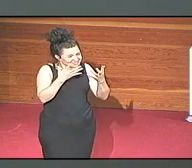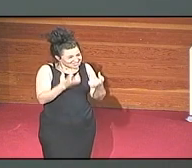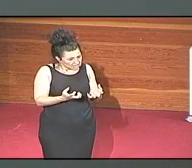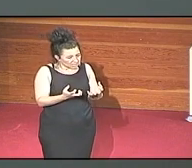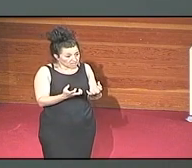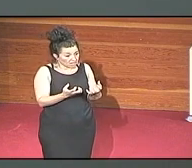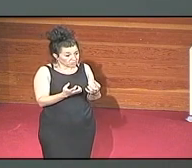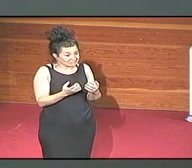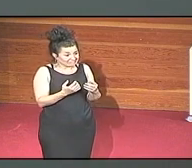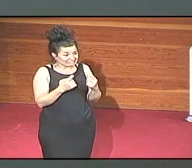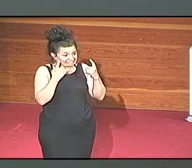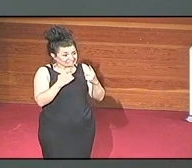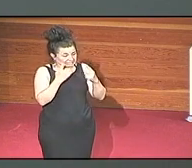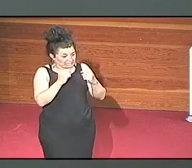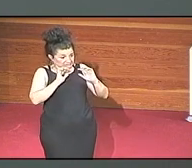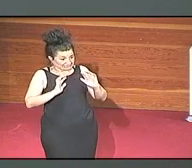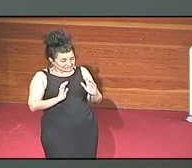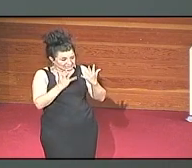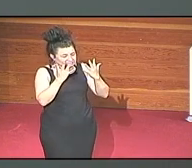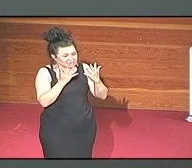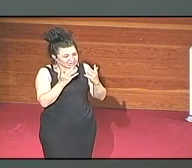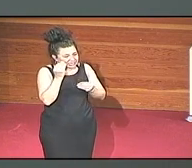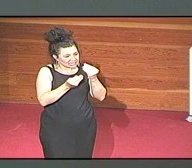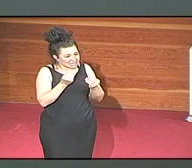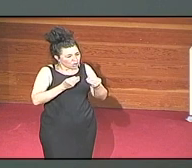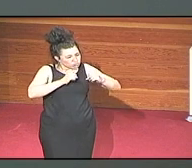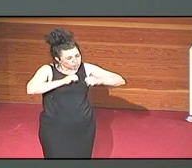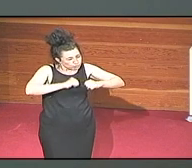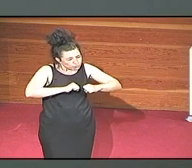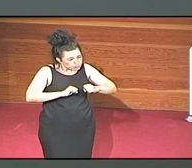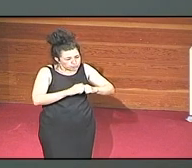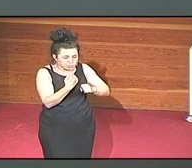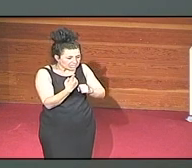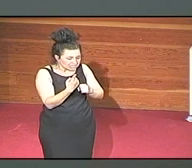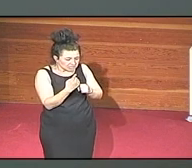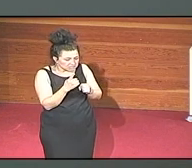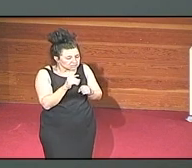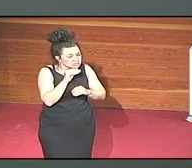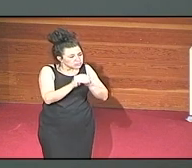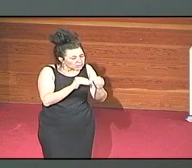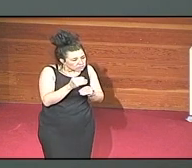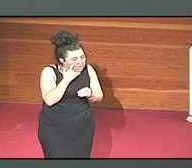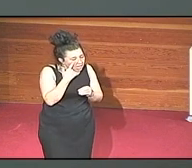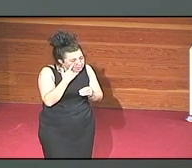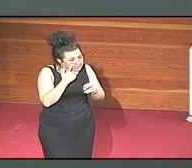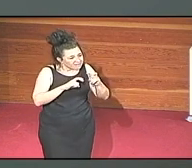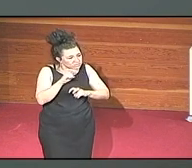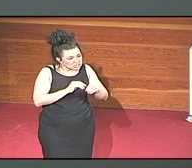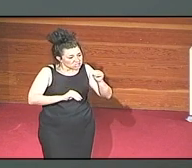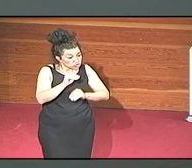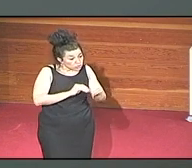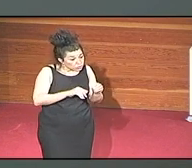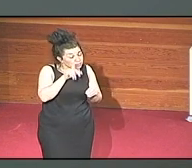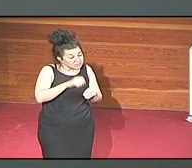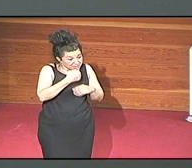cada una de las aldeas para que encontrara una solución pero también como seguían a los elefantes para